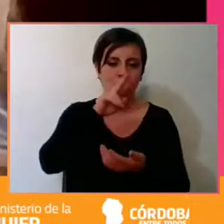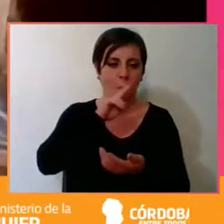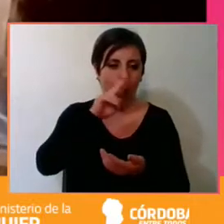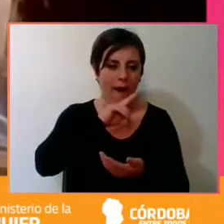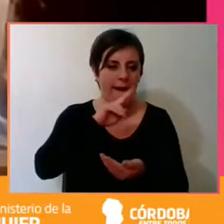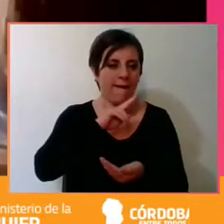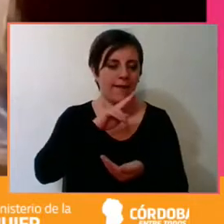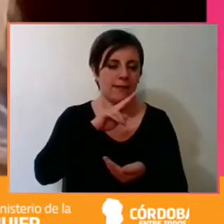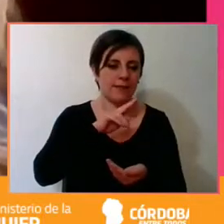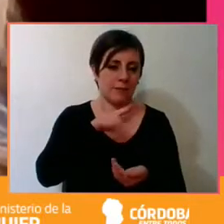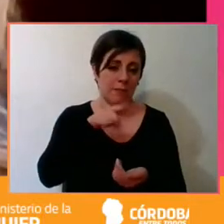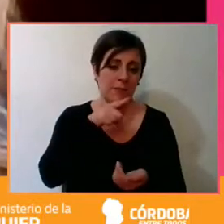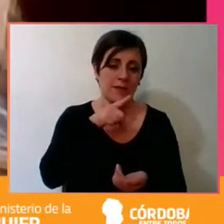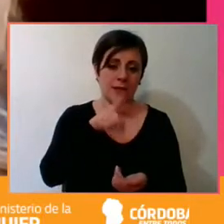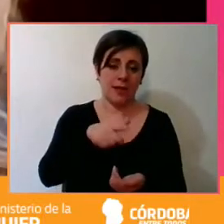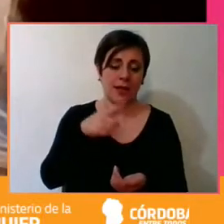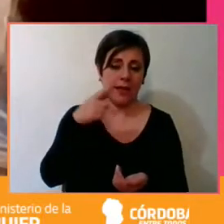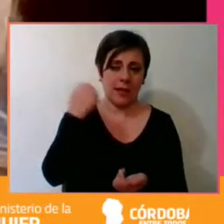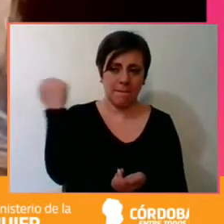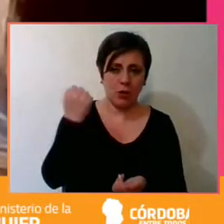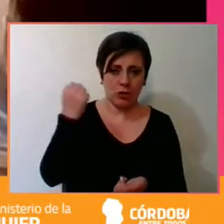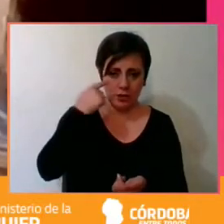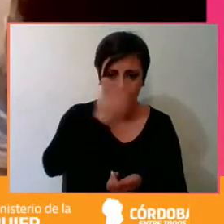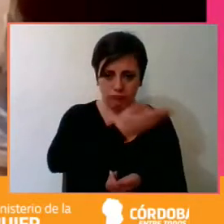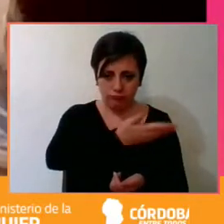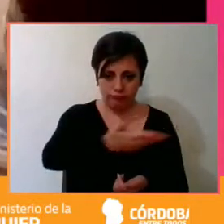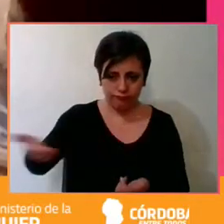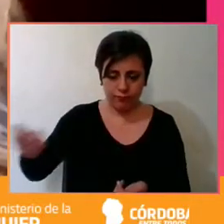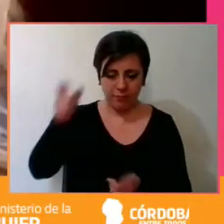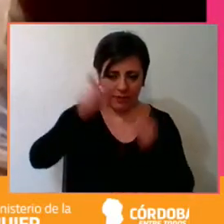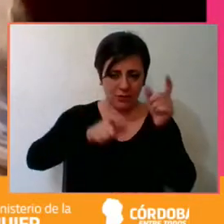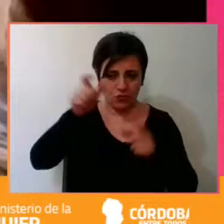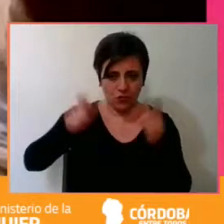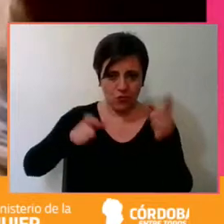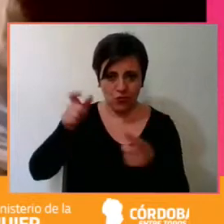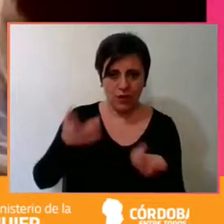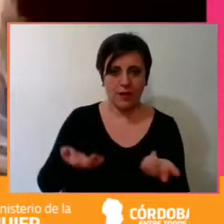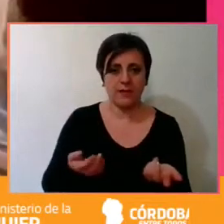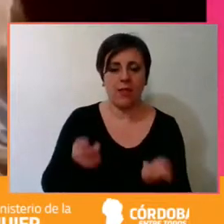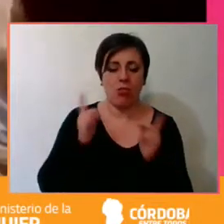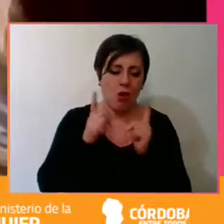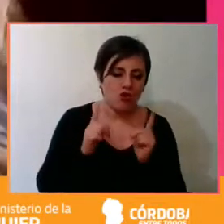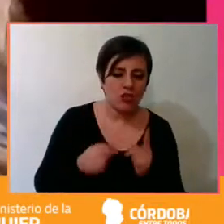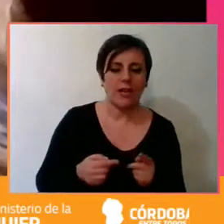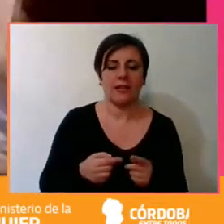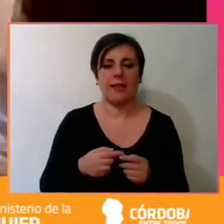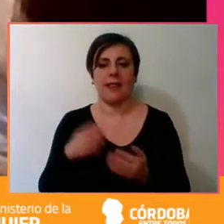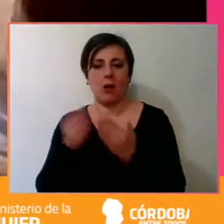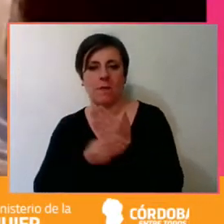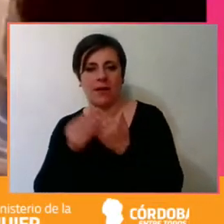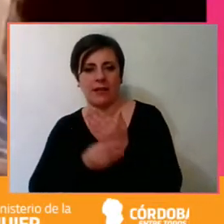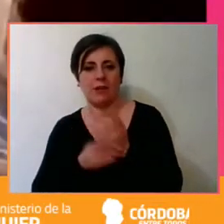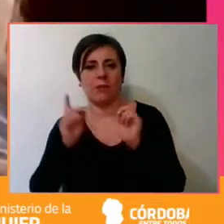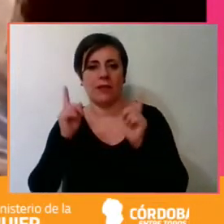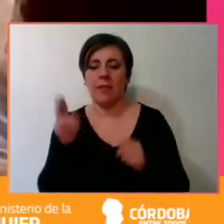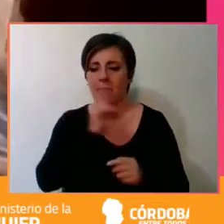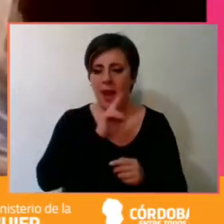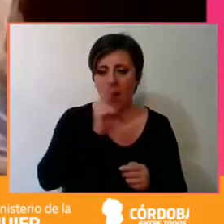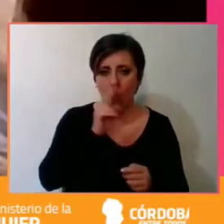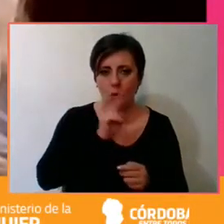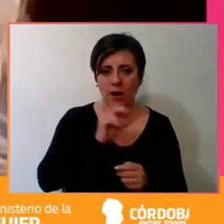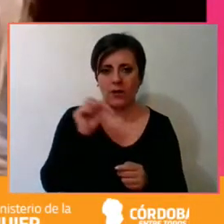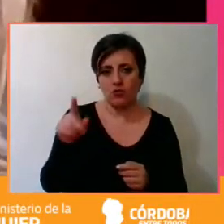importante ponerla a disposición de las personas, de los entes, de los ministerios, pero también de las mujeres y de